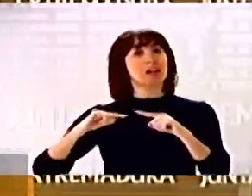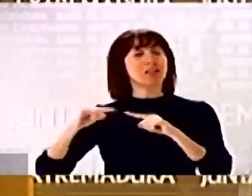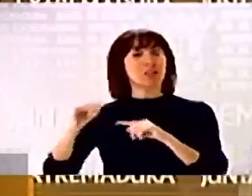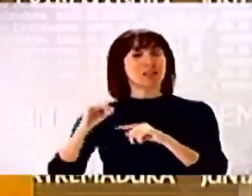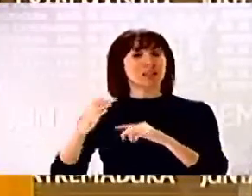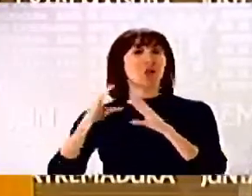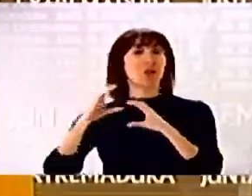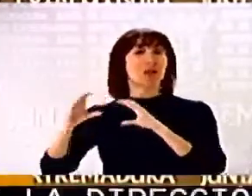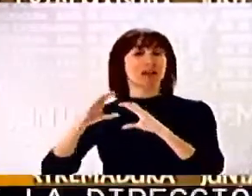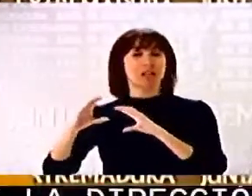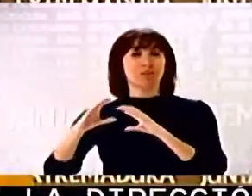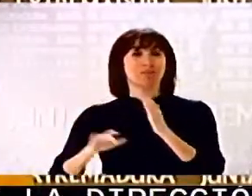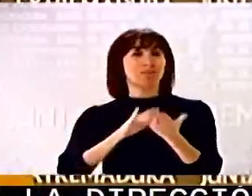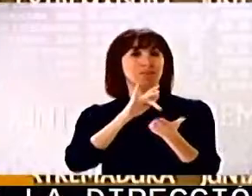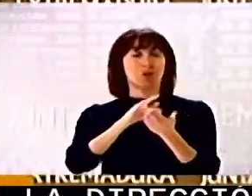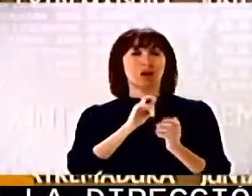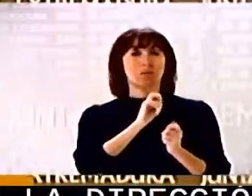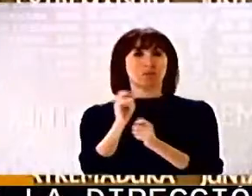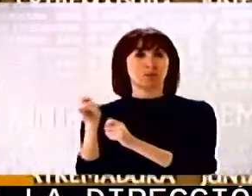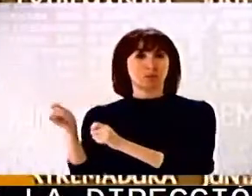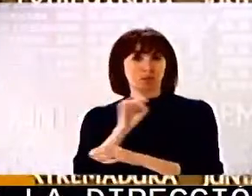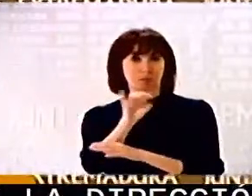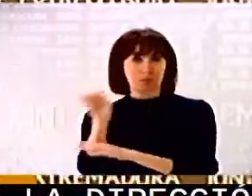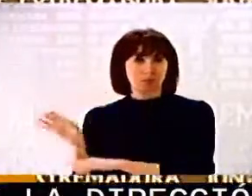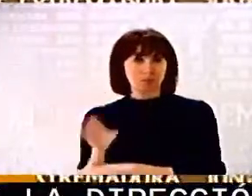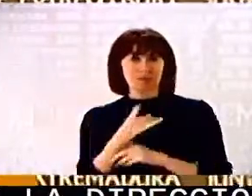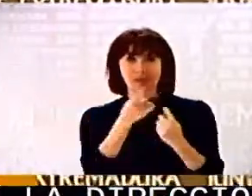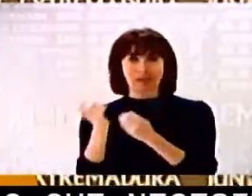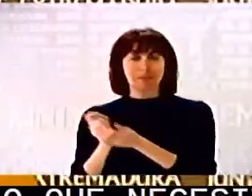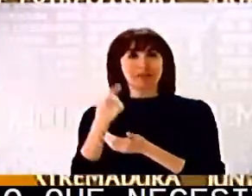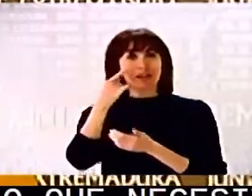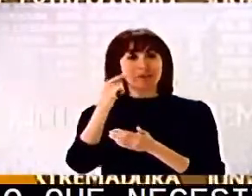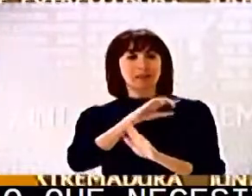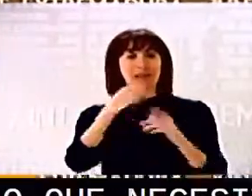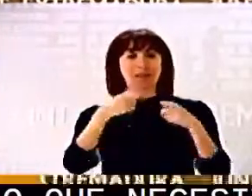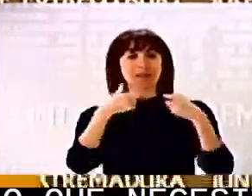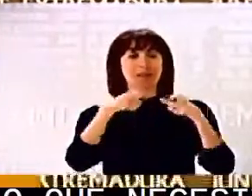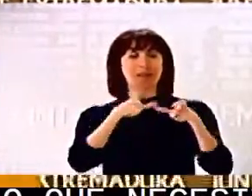les hará llegar todo lo que necesiten. En el apartado de